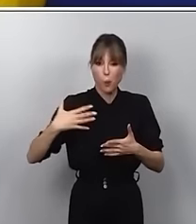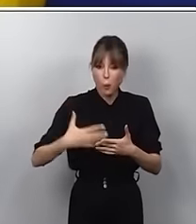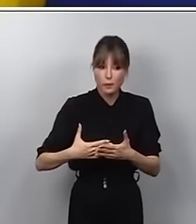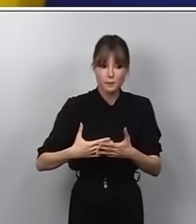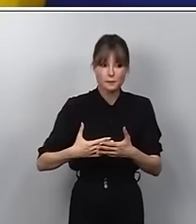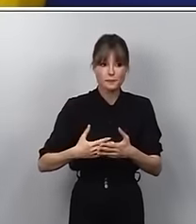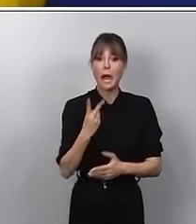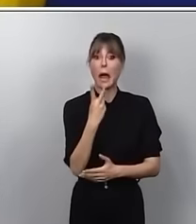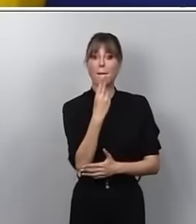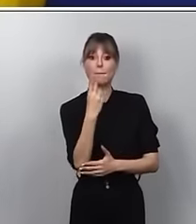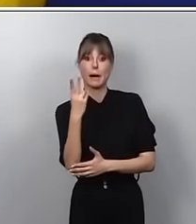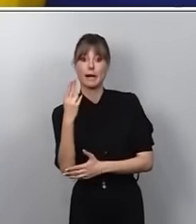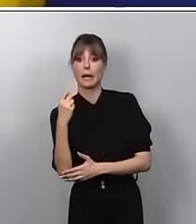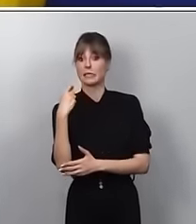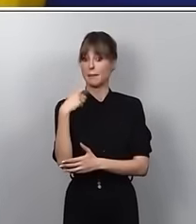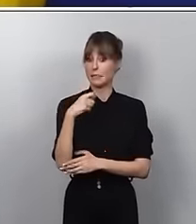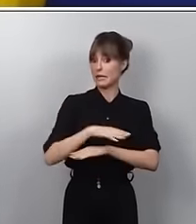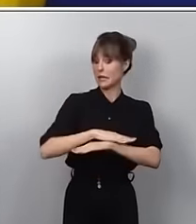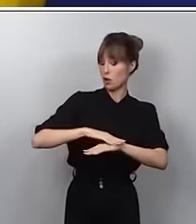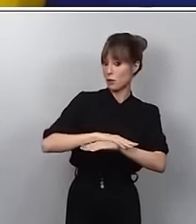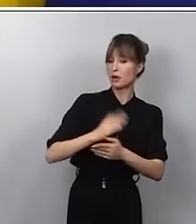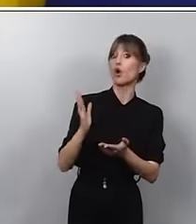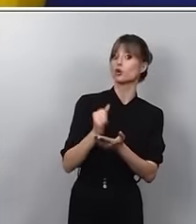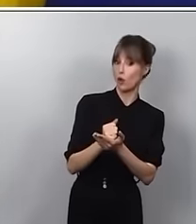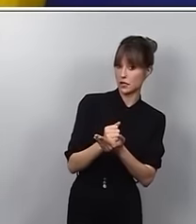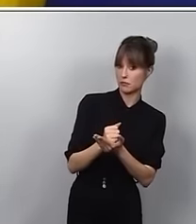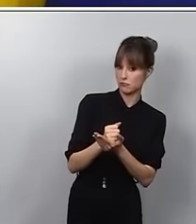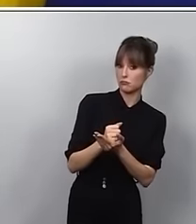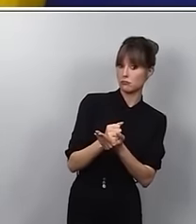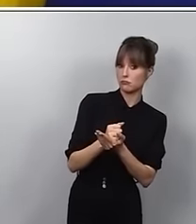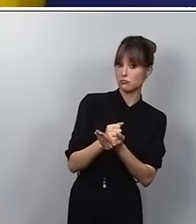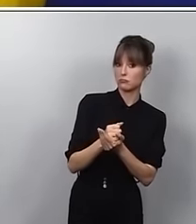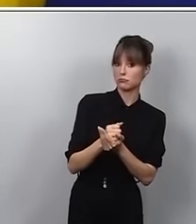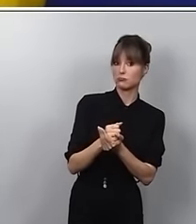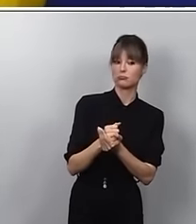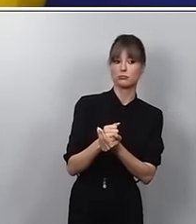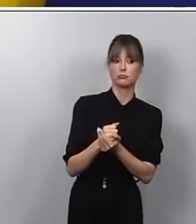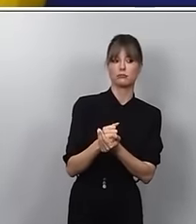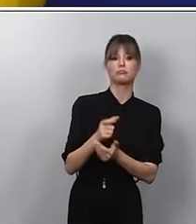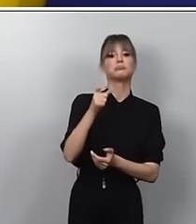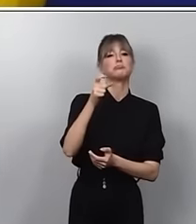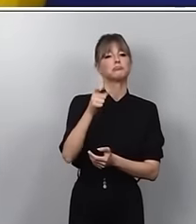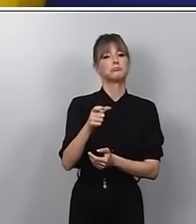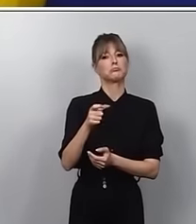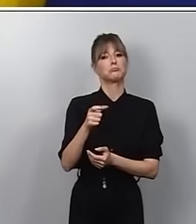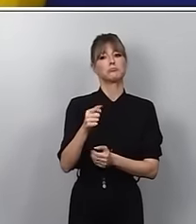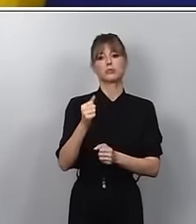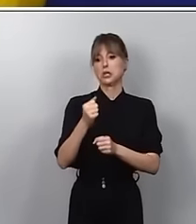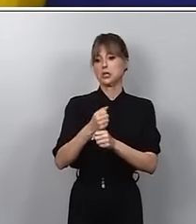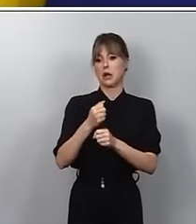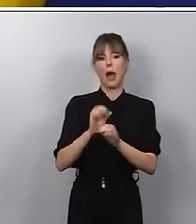las parejas de los presidentes de gobierno han tenido una persona que colaboraba en sus tareas